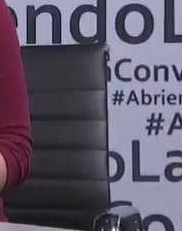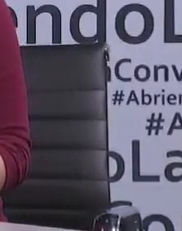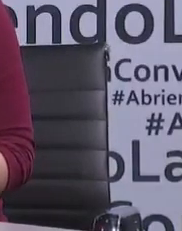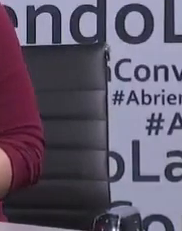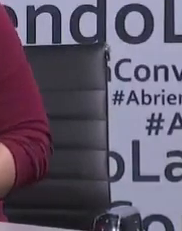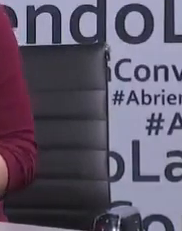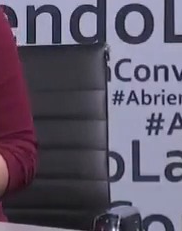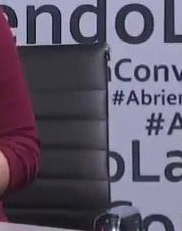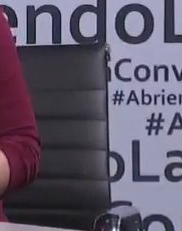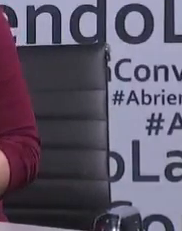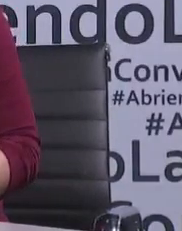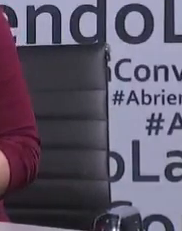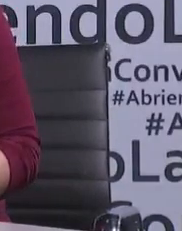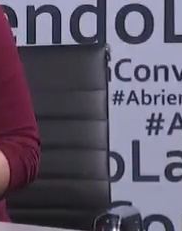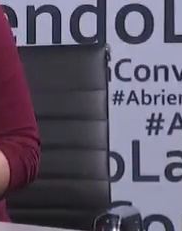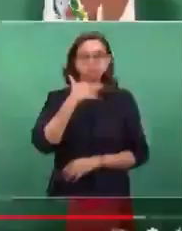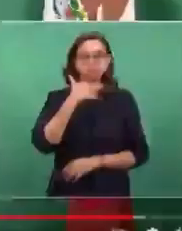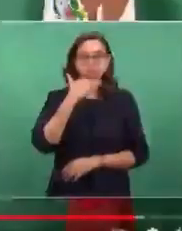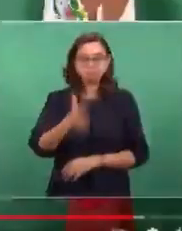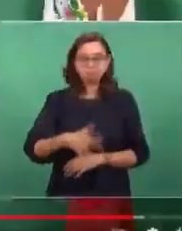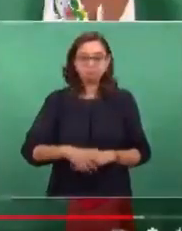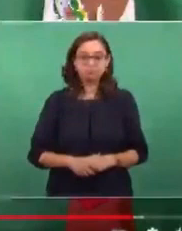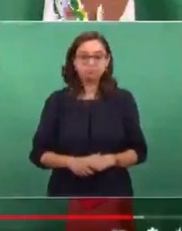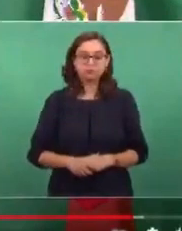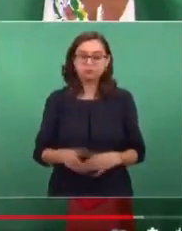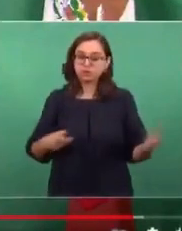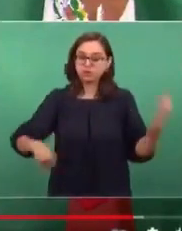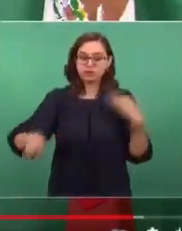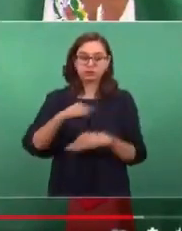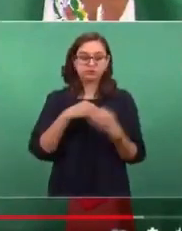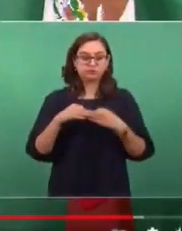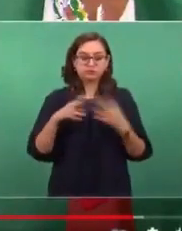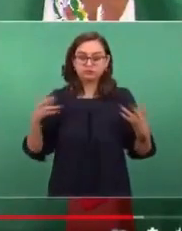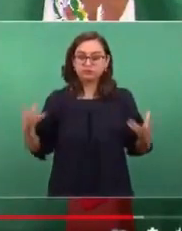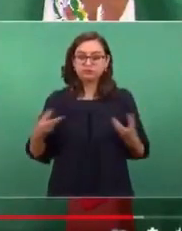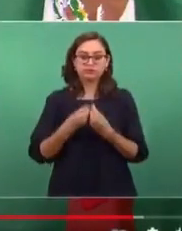ahí hizo esta reflexión. Todos ayudan.